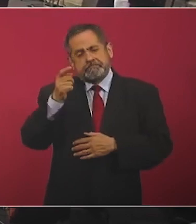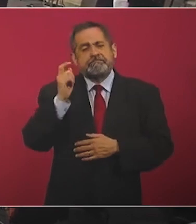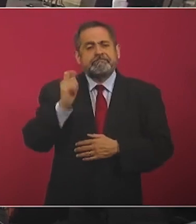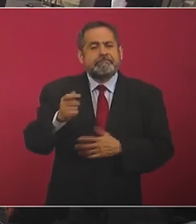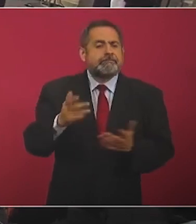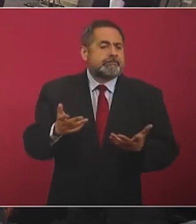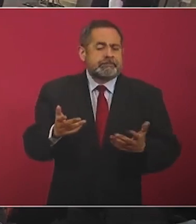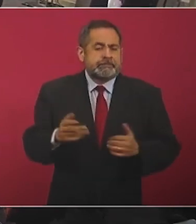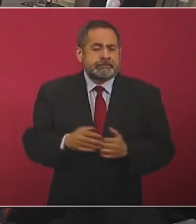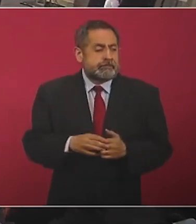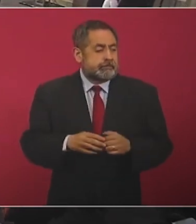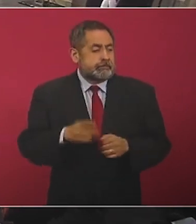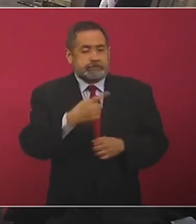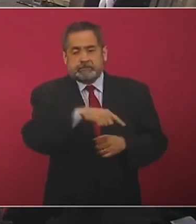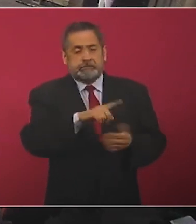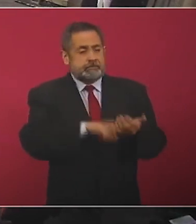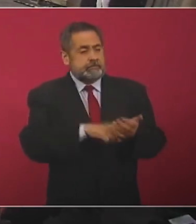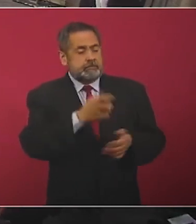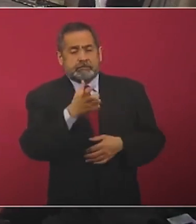lo que son